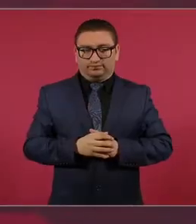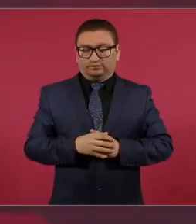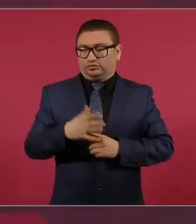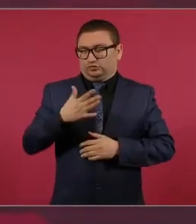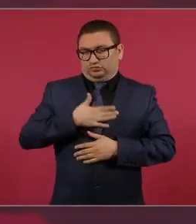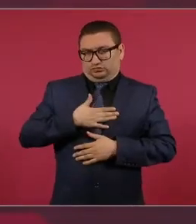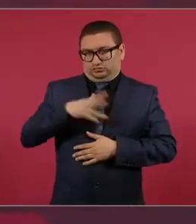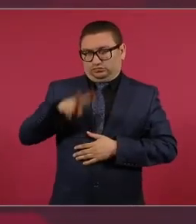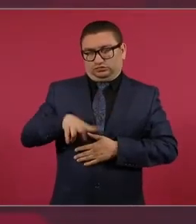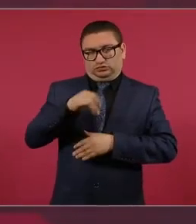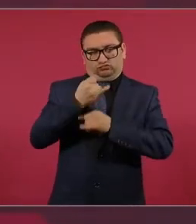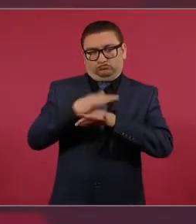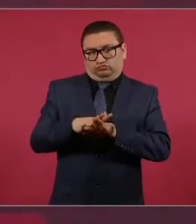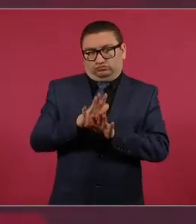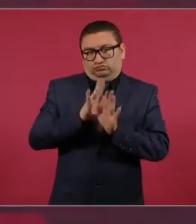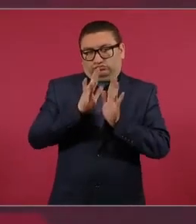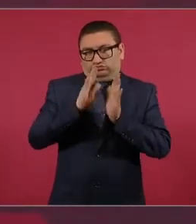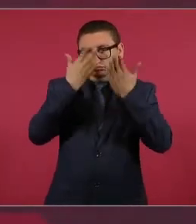información